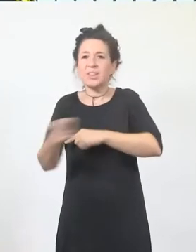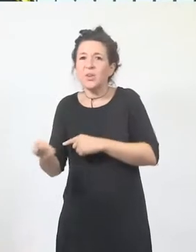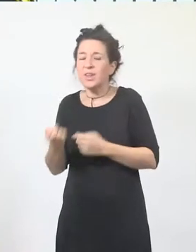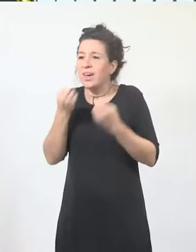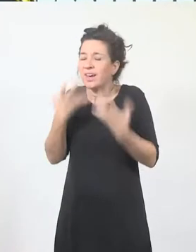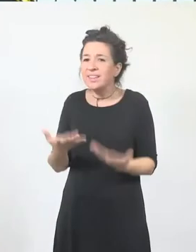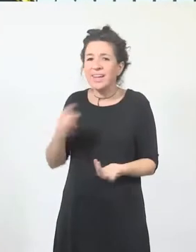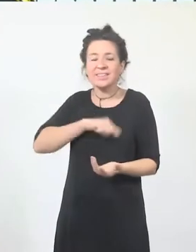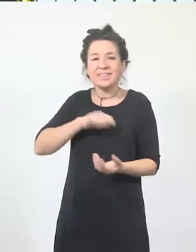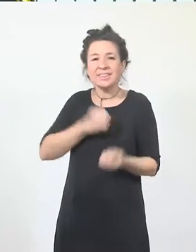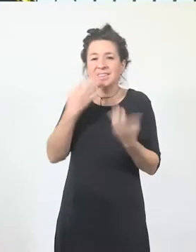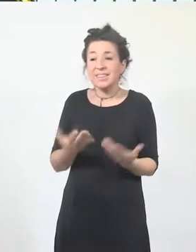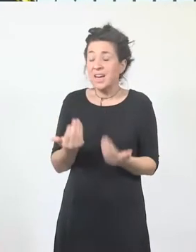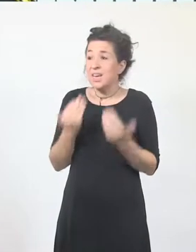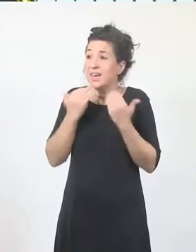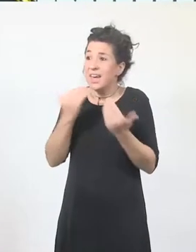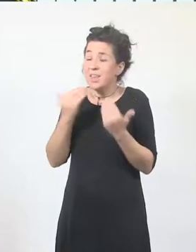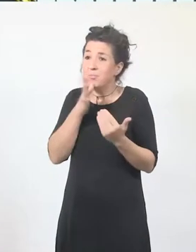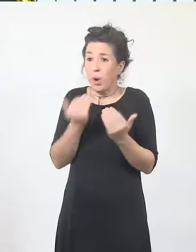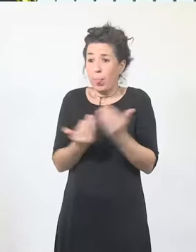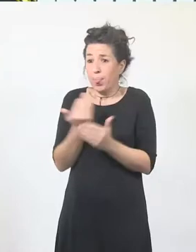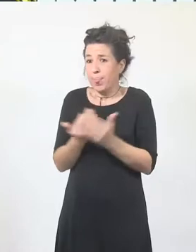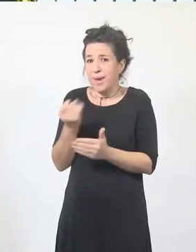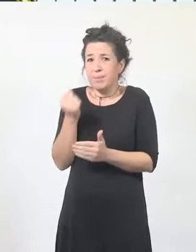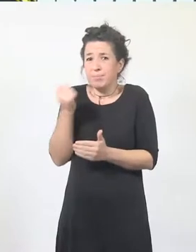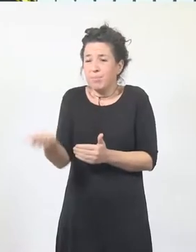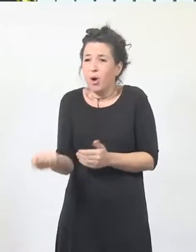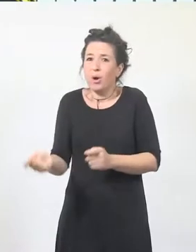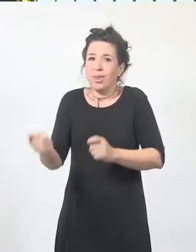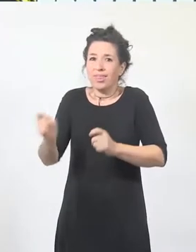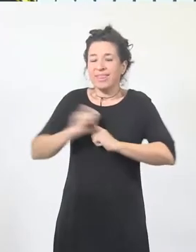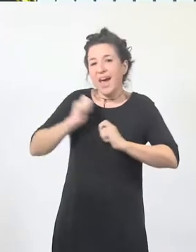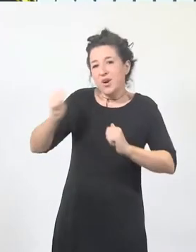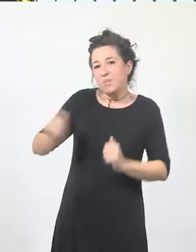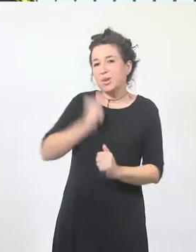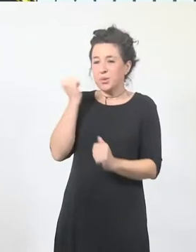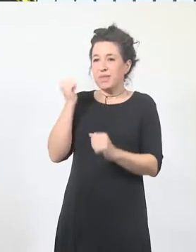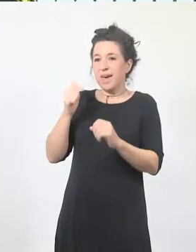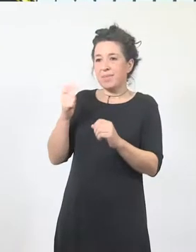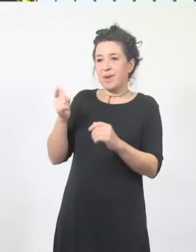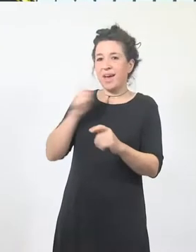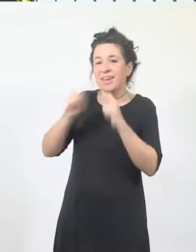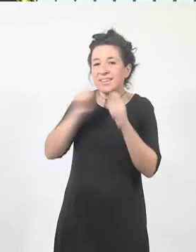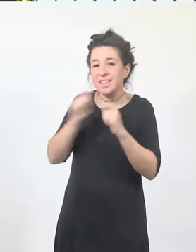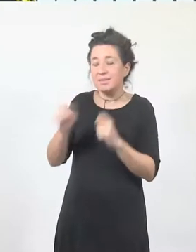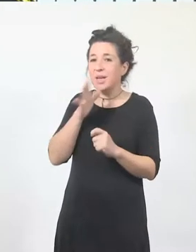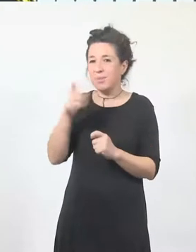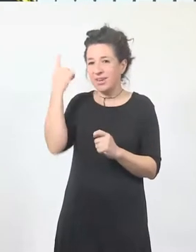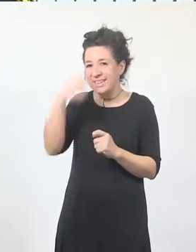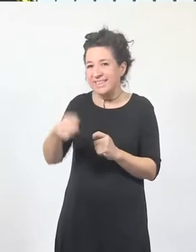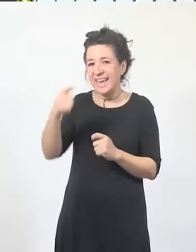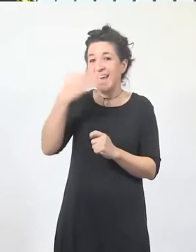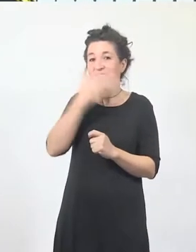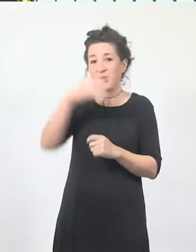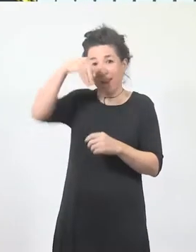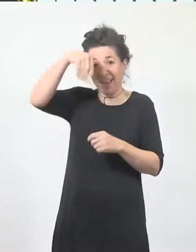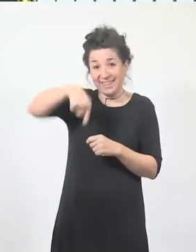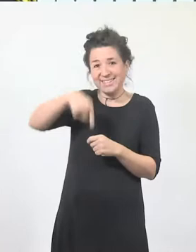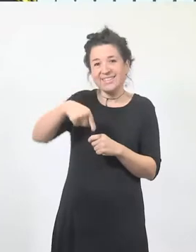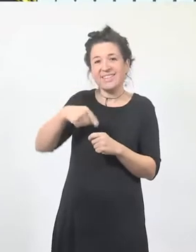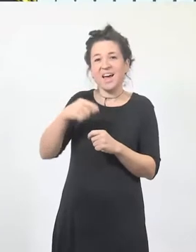gracias por estos poquitos días que estás aquí, darnos este hueco, que ya sé que tienes mucha relación con mujeres de esta